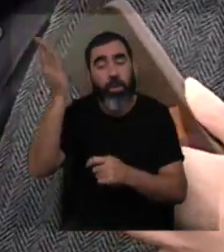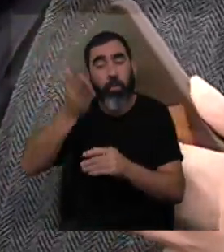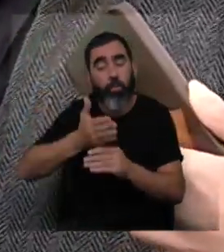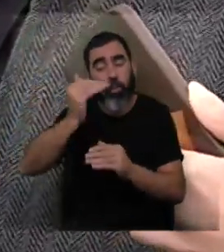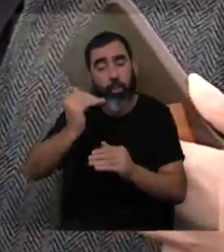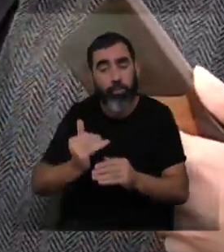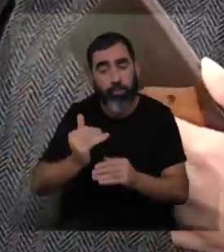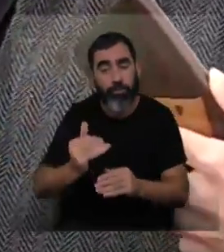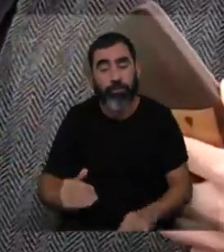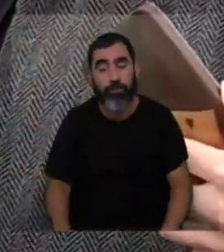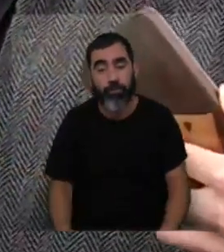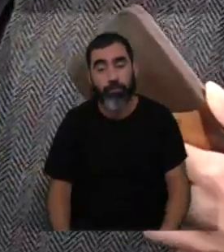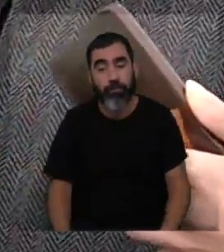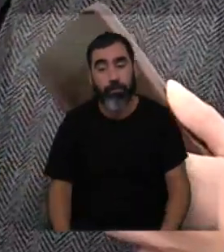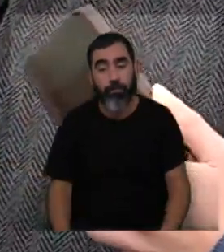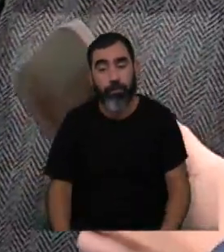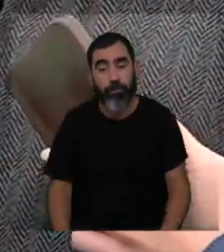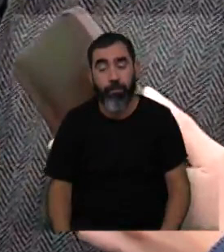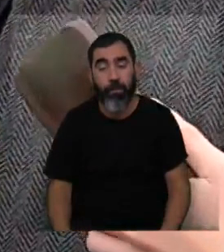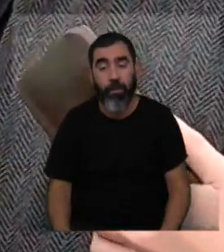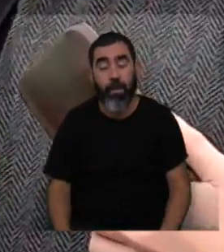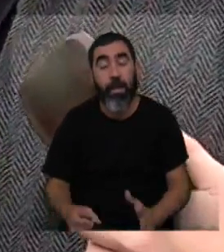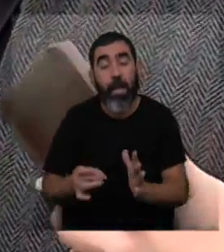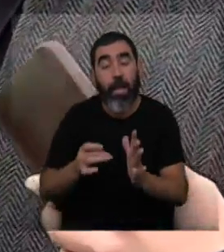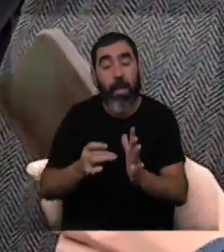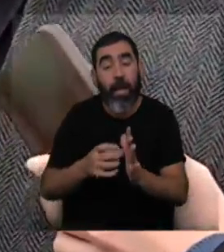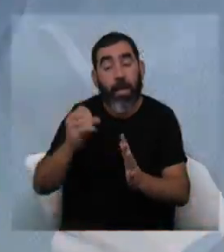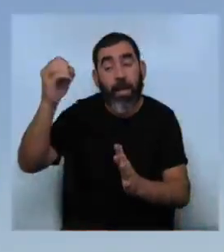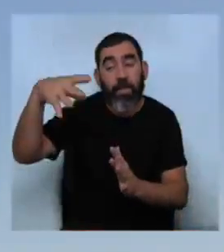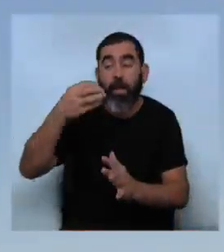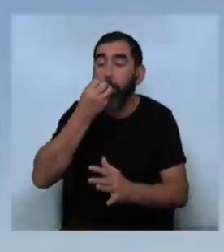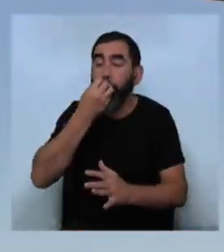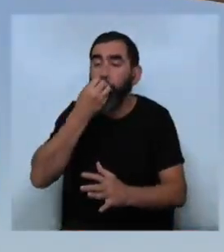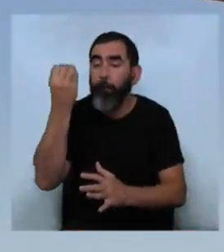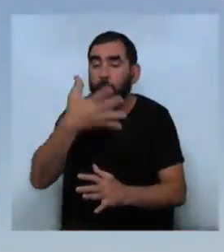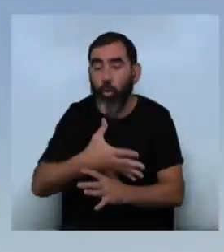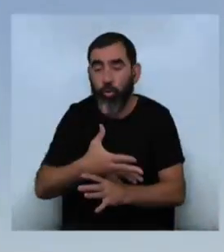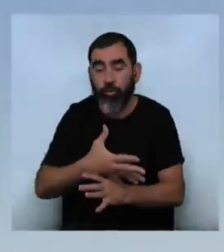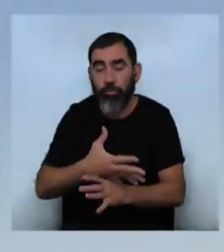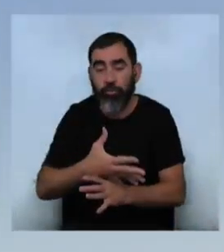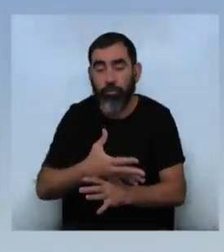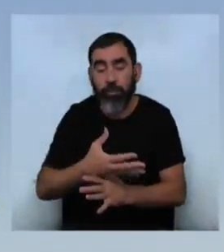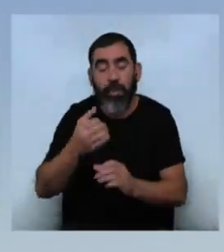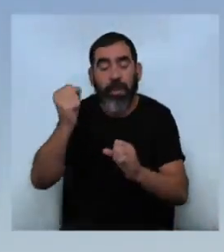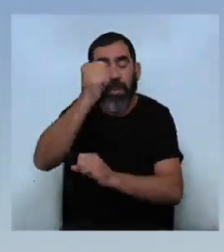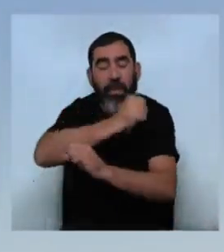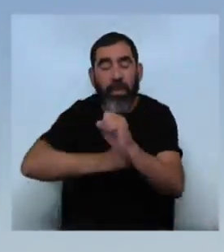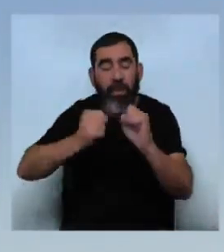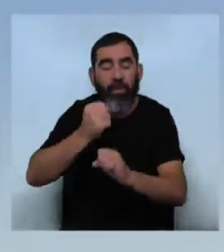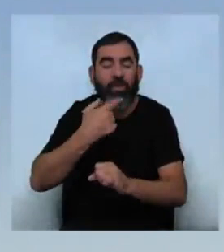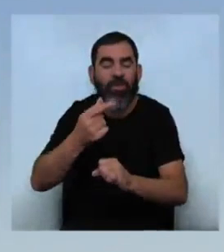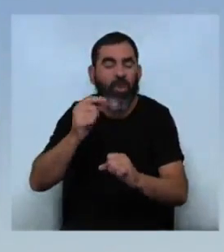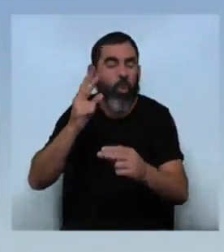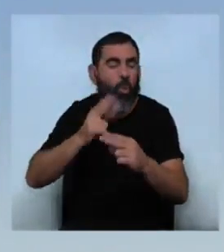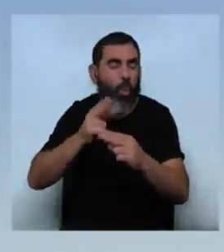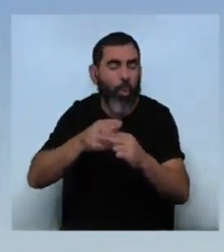energía. Además, su calidad de luz es mejor, tiene un mejor, los ingenieros le dicen, índice de reproducción